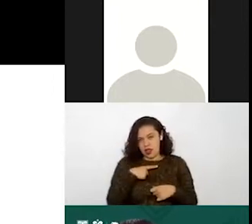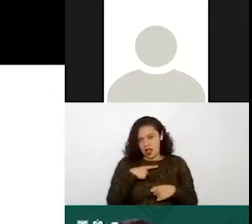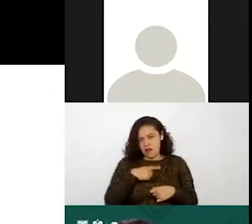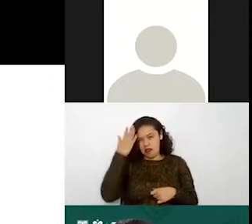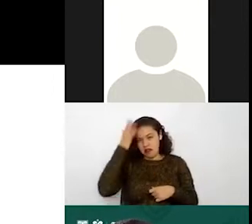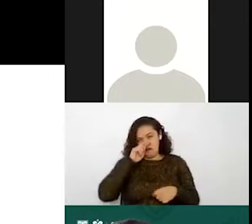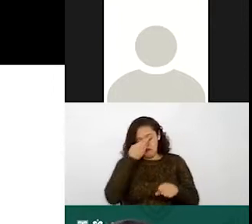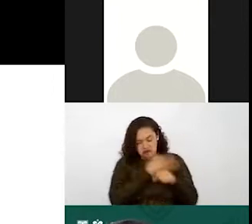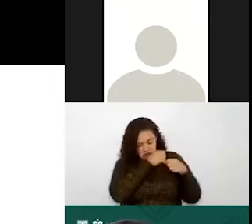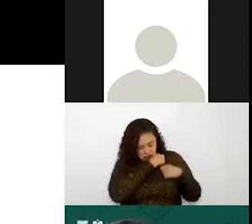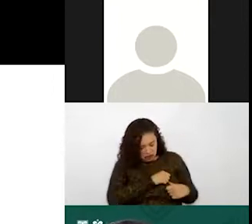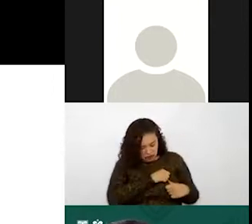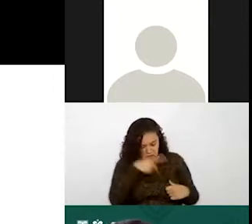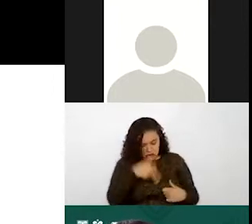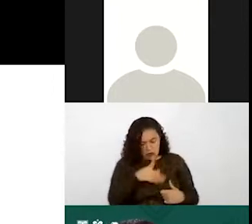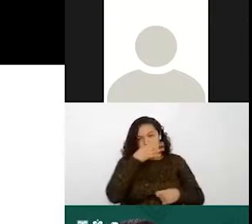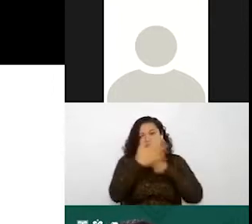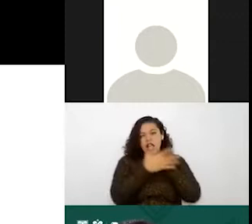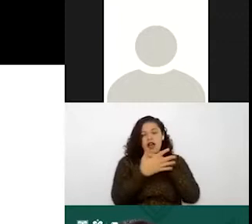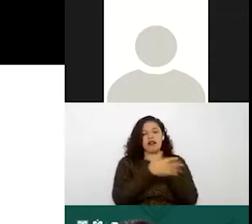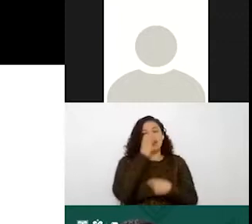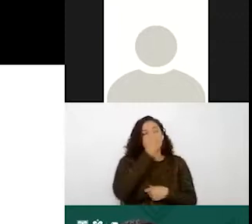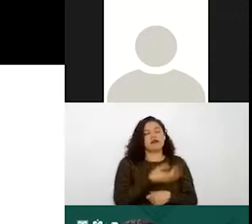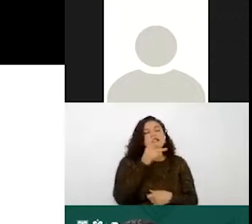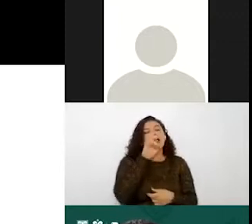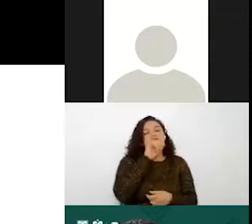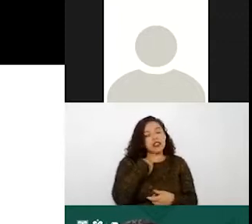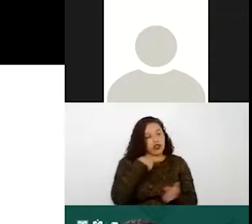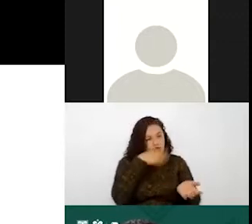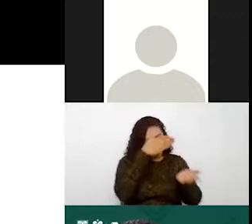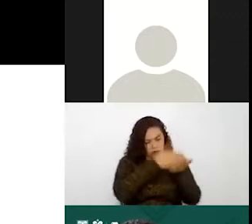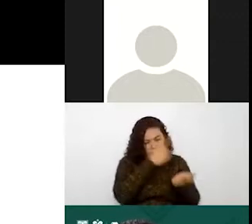o el asociado su confirmación de manera escrita firmada